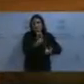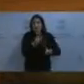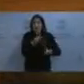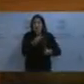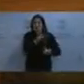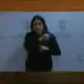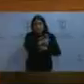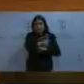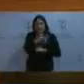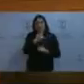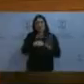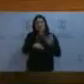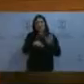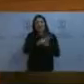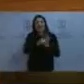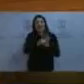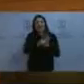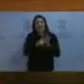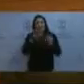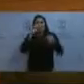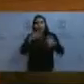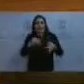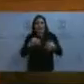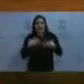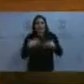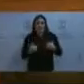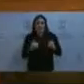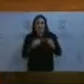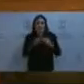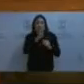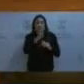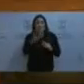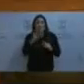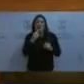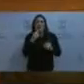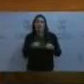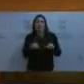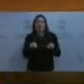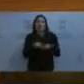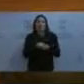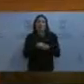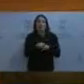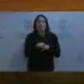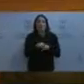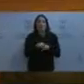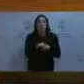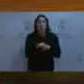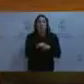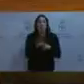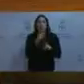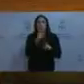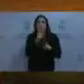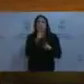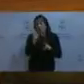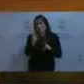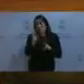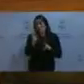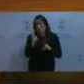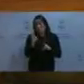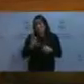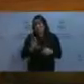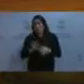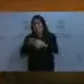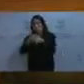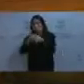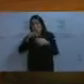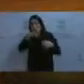refirió a la Ley General, la Ley de Garantías Sanitarias del Partido Popular como de una derivación directa a la privada, y hablo de lo que aquí se